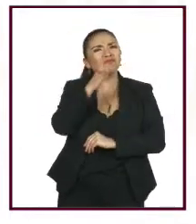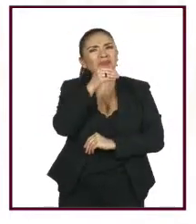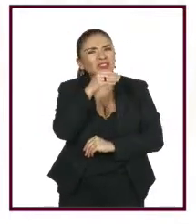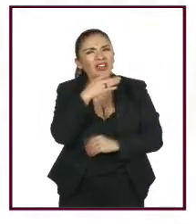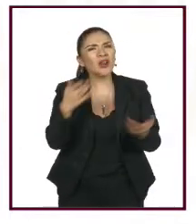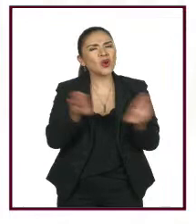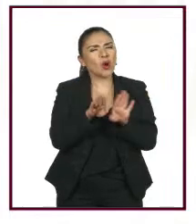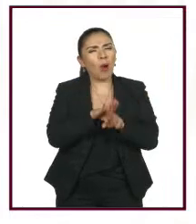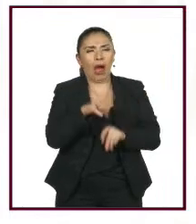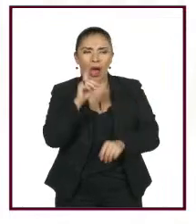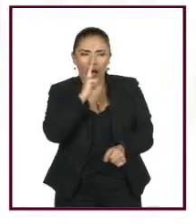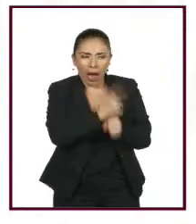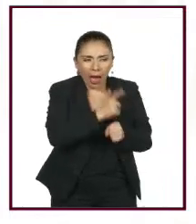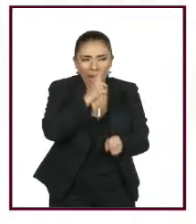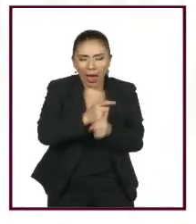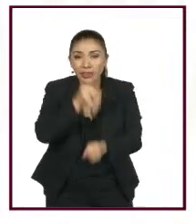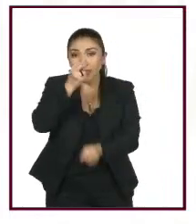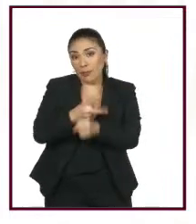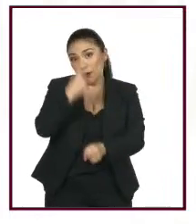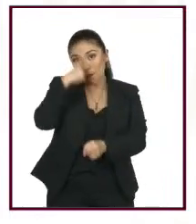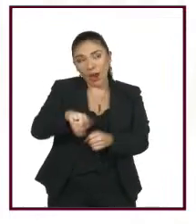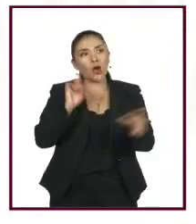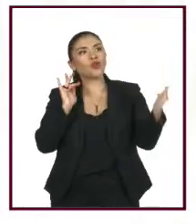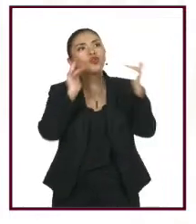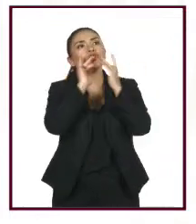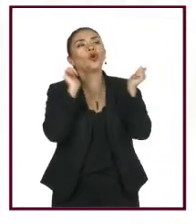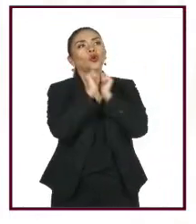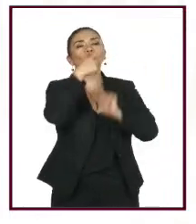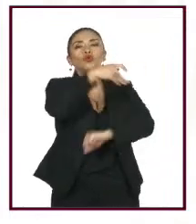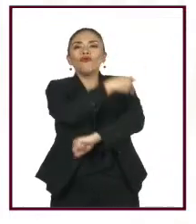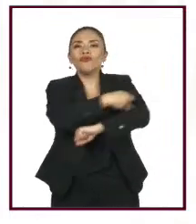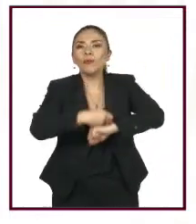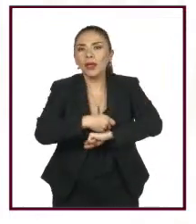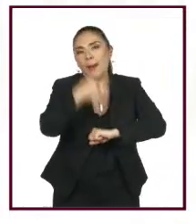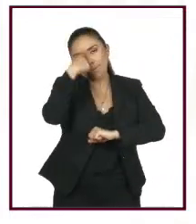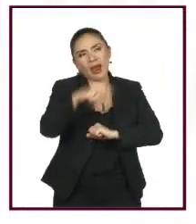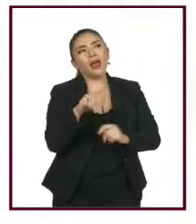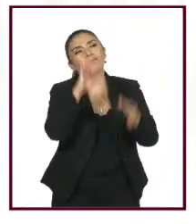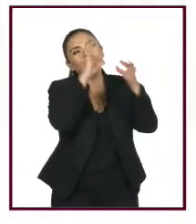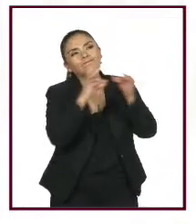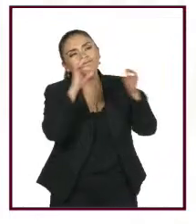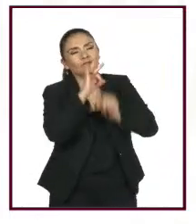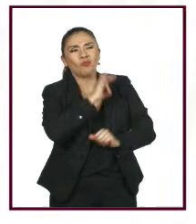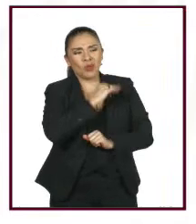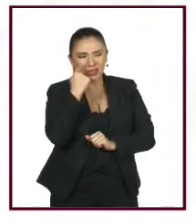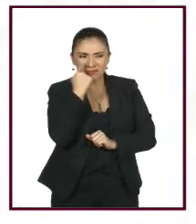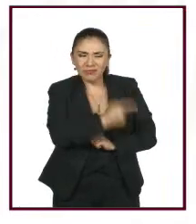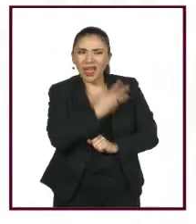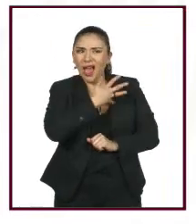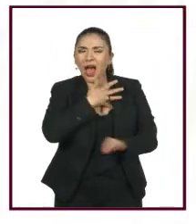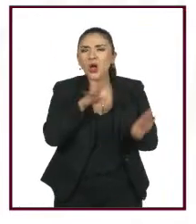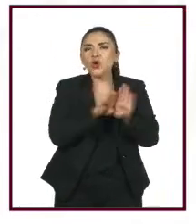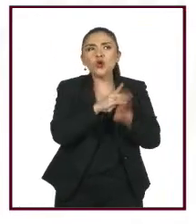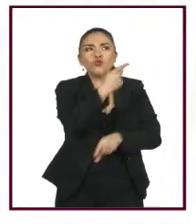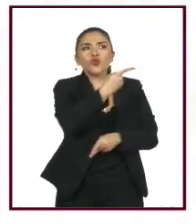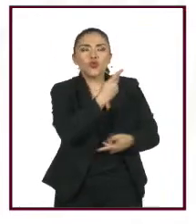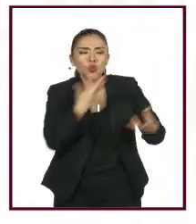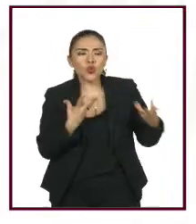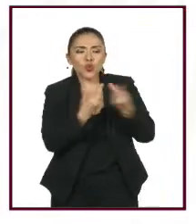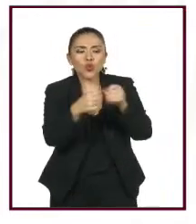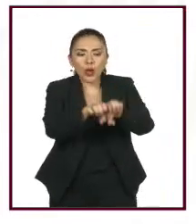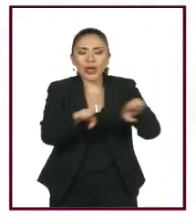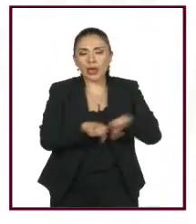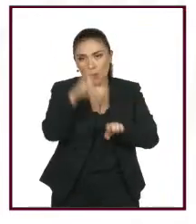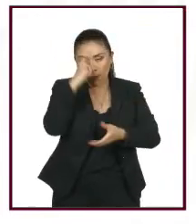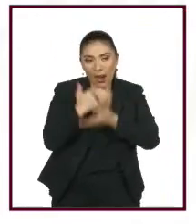poder como canalizar, tener contacto con los familiares y poder también pues generar como una estrategia de